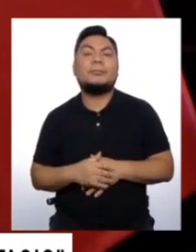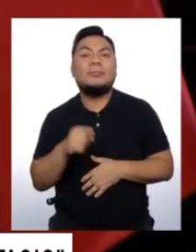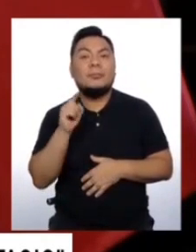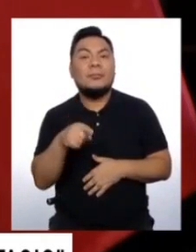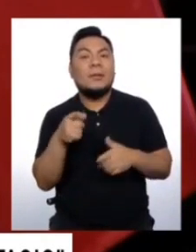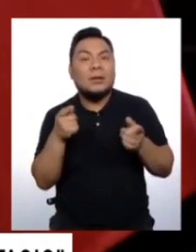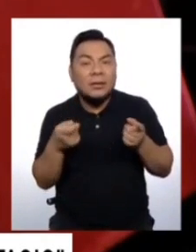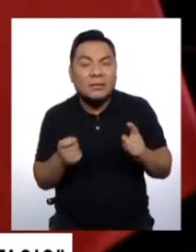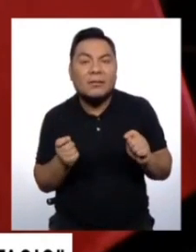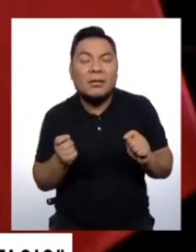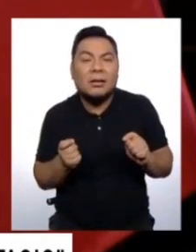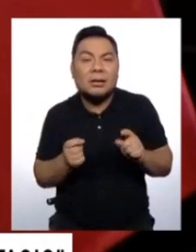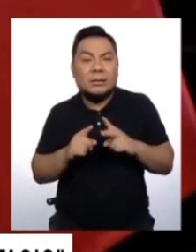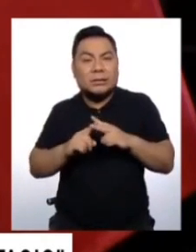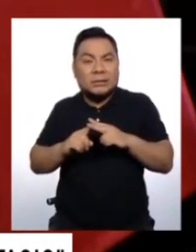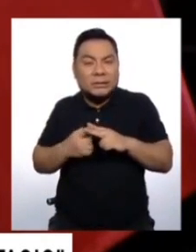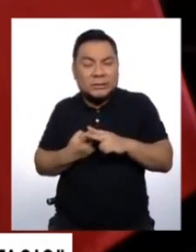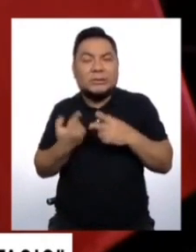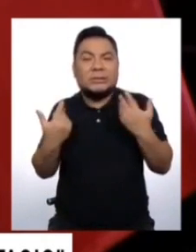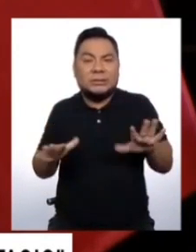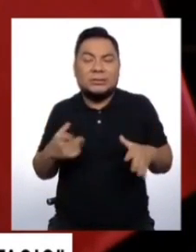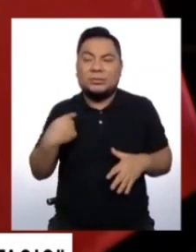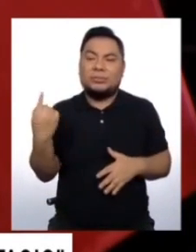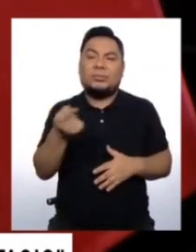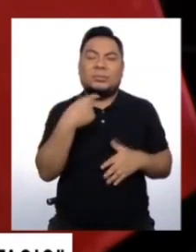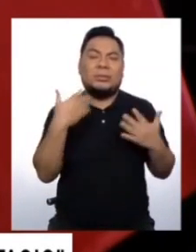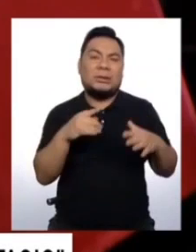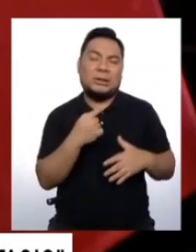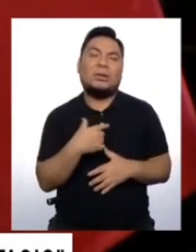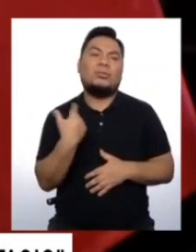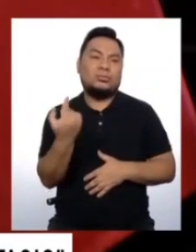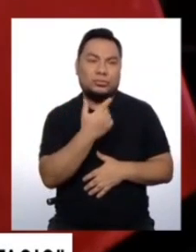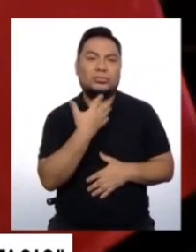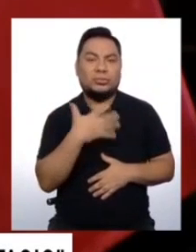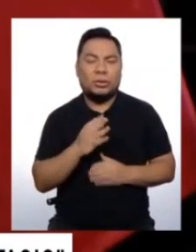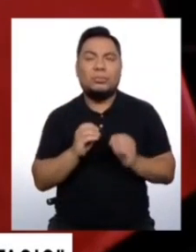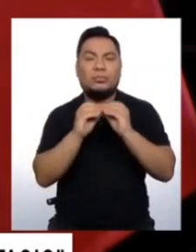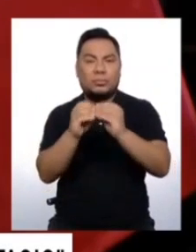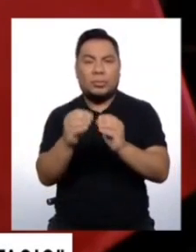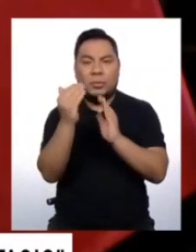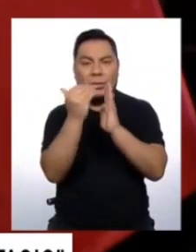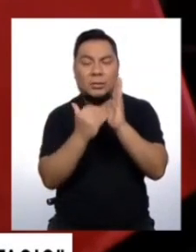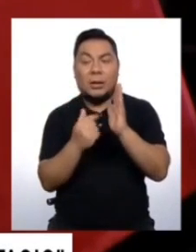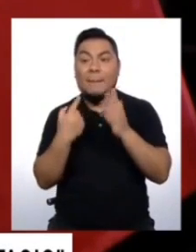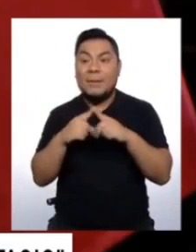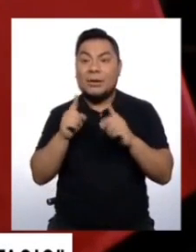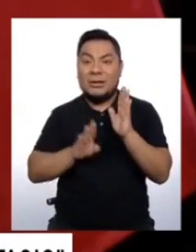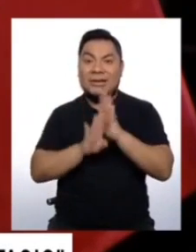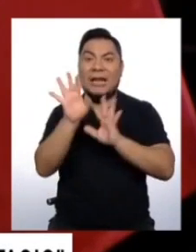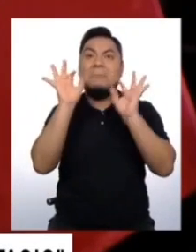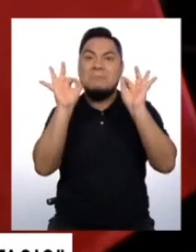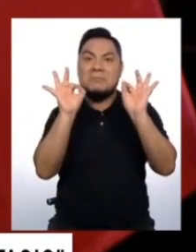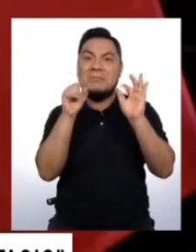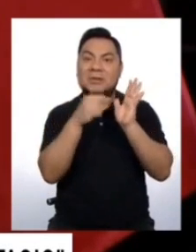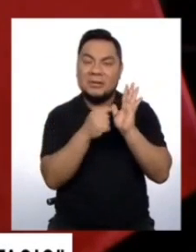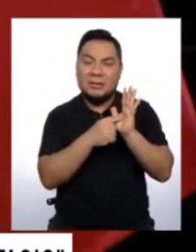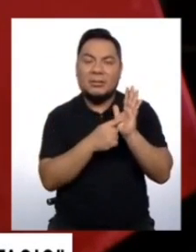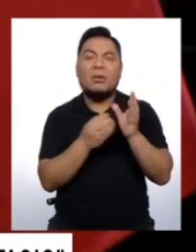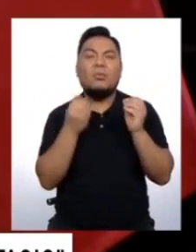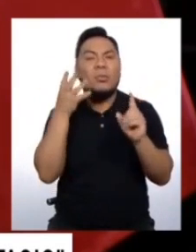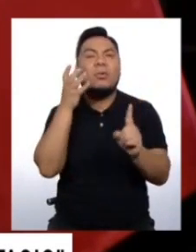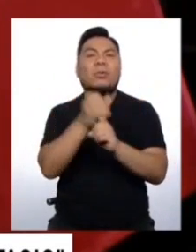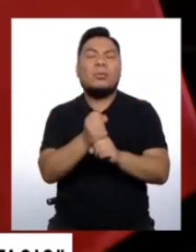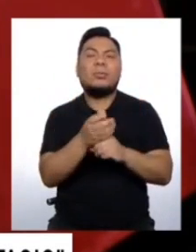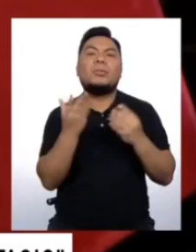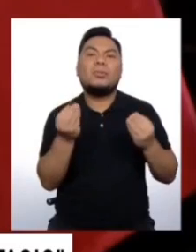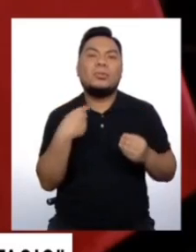esfuerzo y la iniciativa la hemos puesto nosotros. El éxito de esta iniciativa la vamos a lograr con